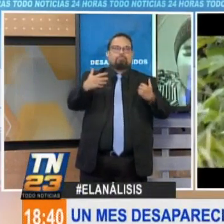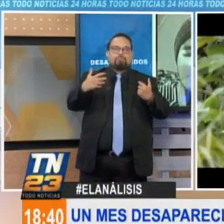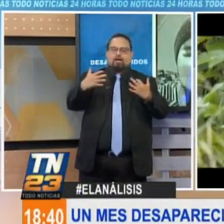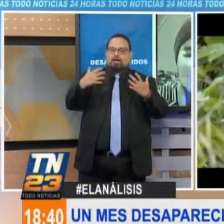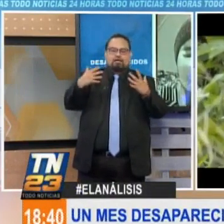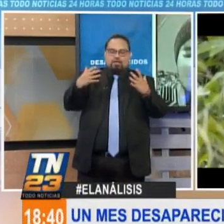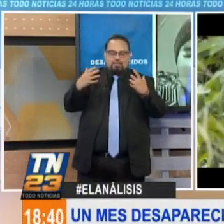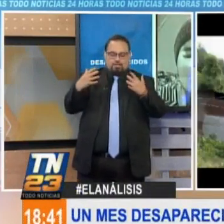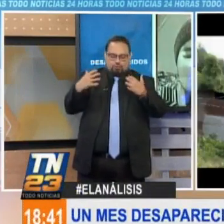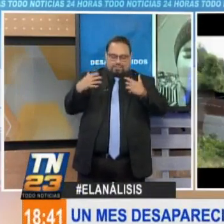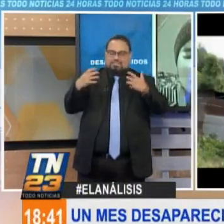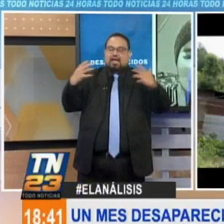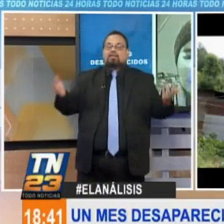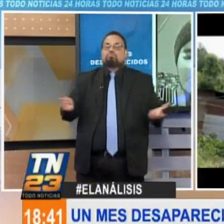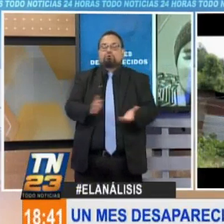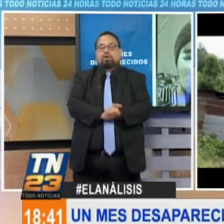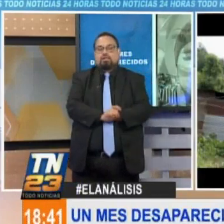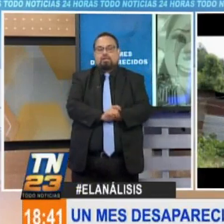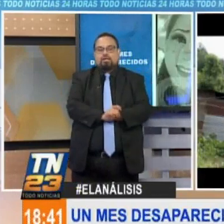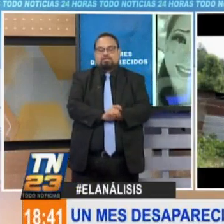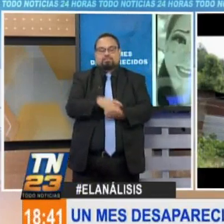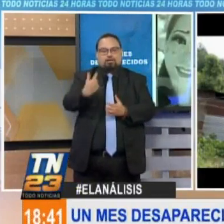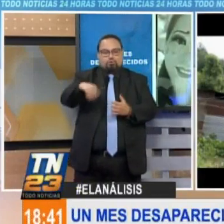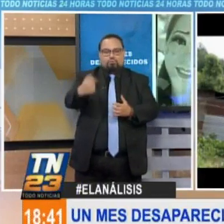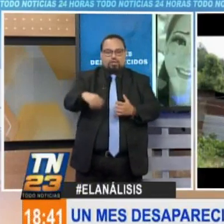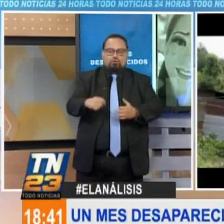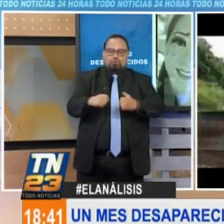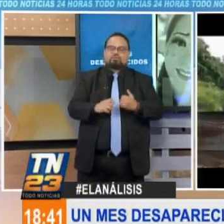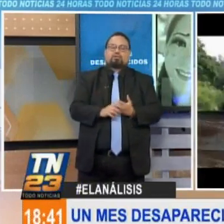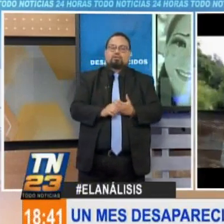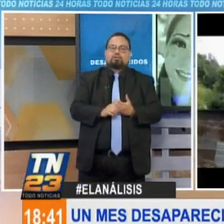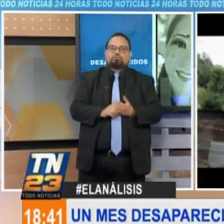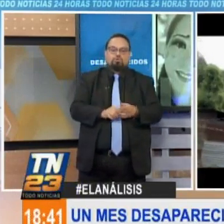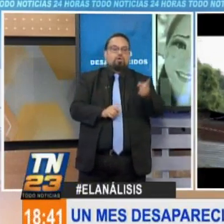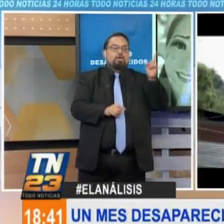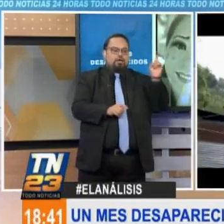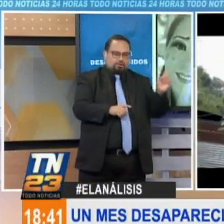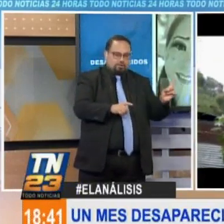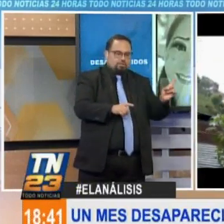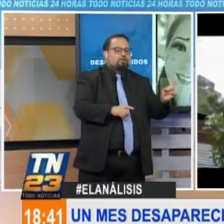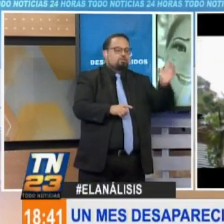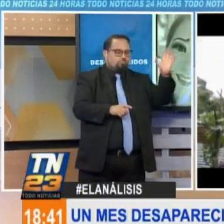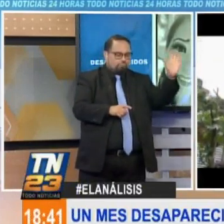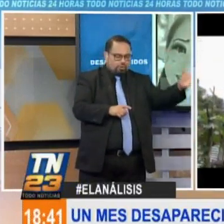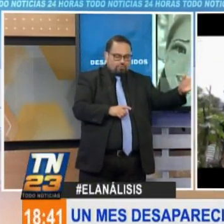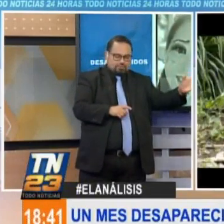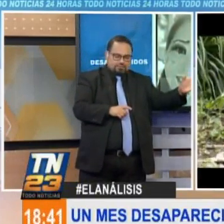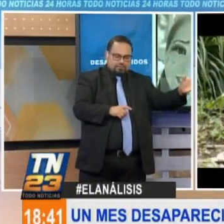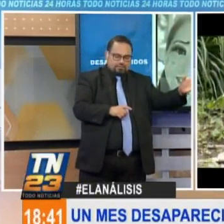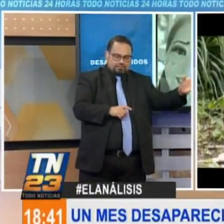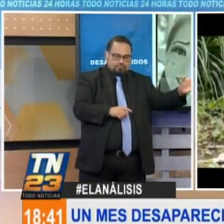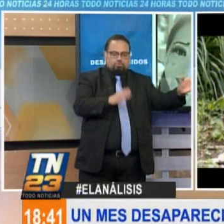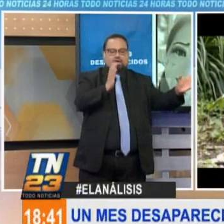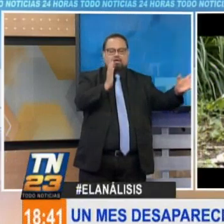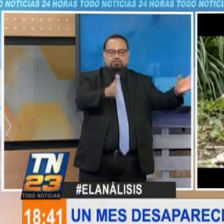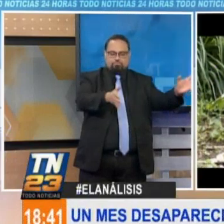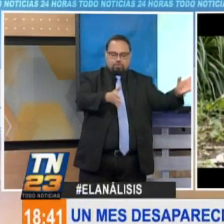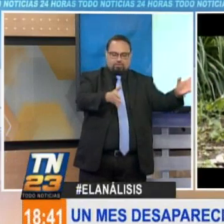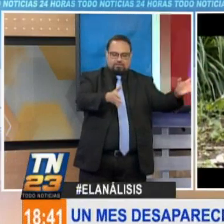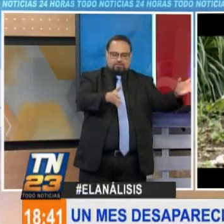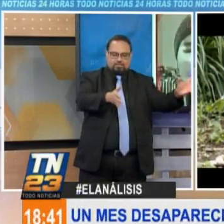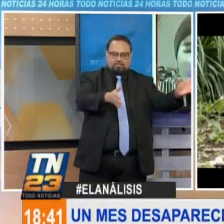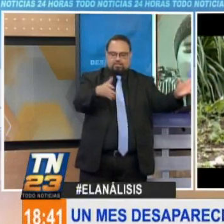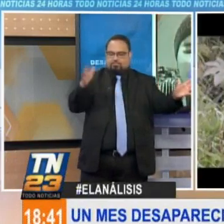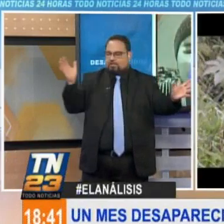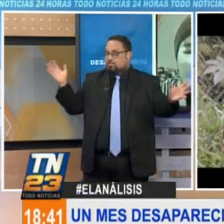ánimo que hay que hacerlo, y con esa dedicación el tema de pruebas que sean testimoniales, de